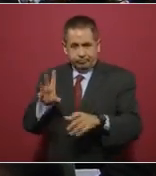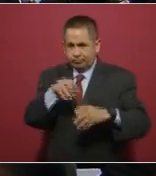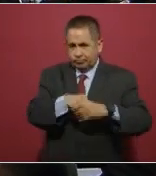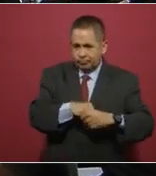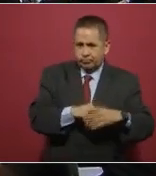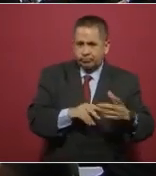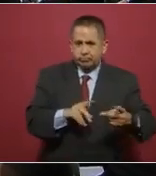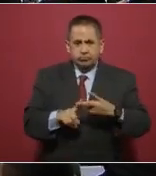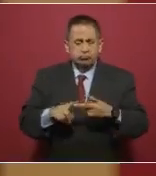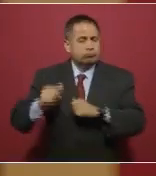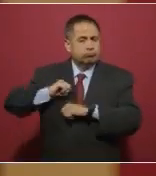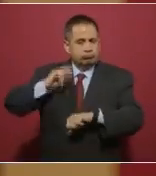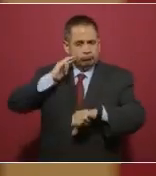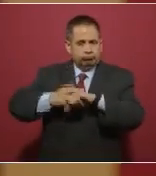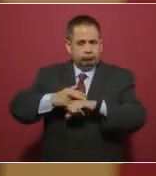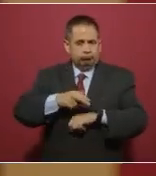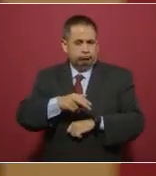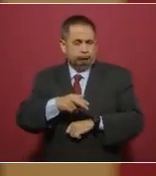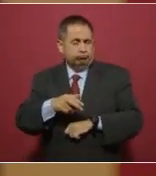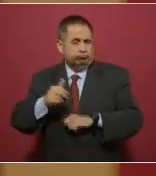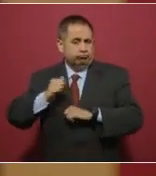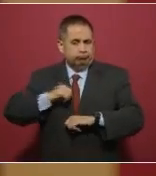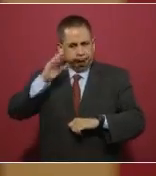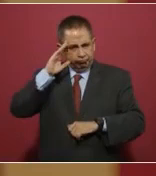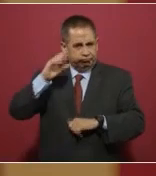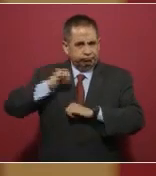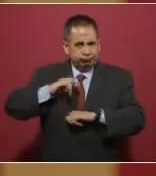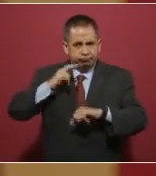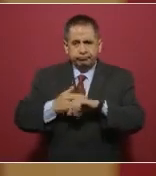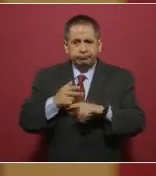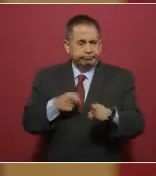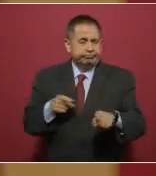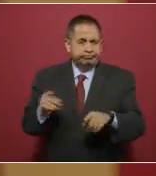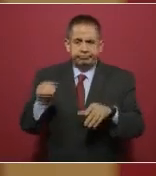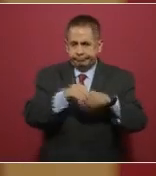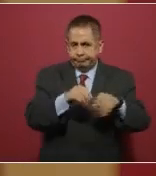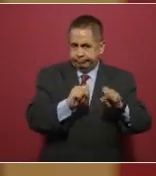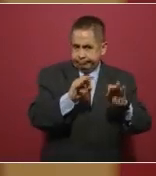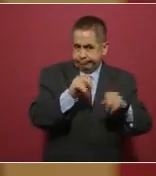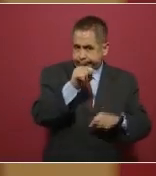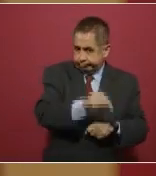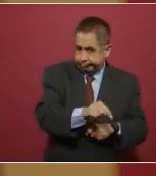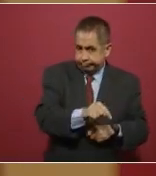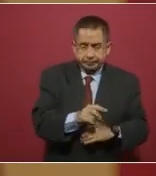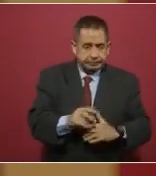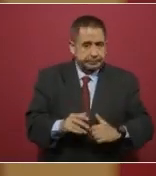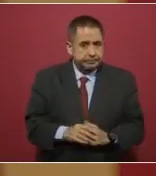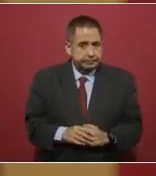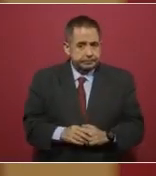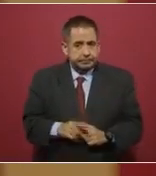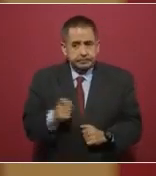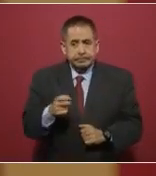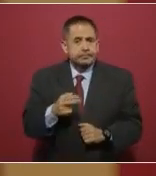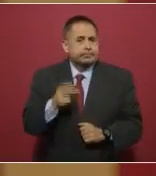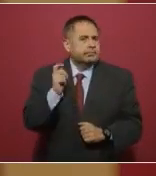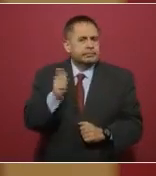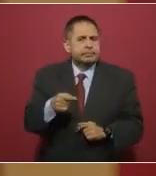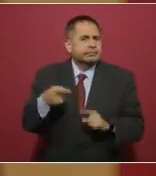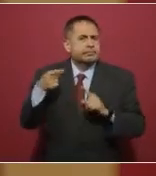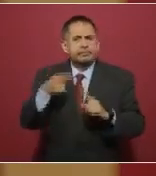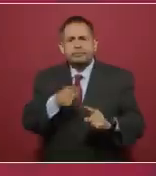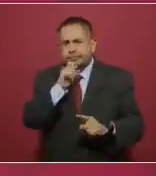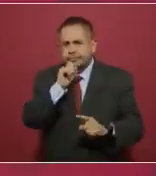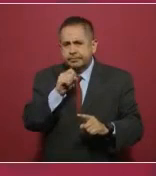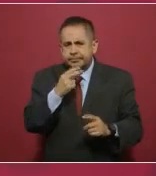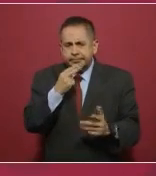y mandos de la Guardia Nacional. Esto va a implicar